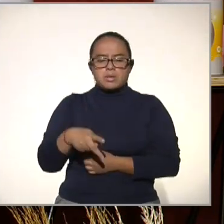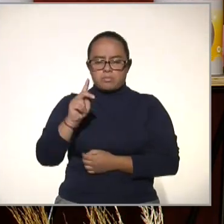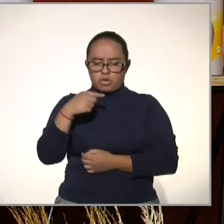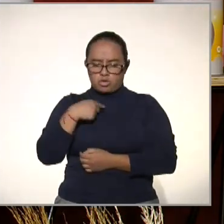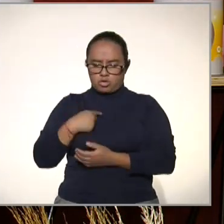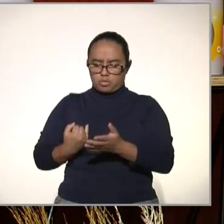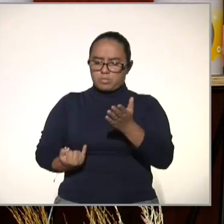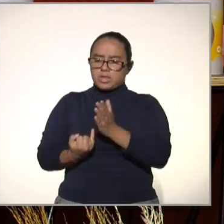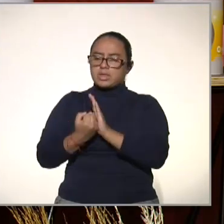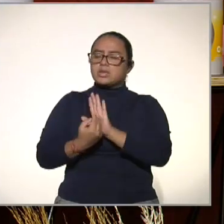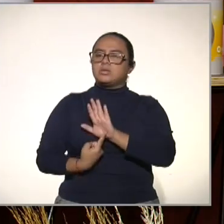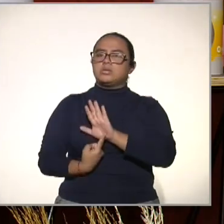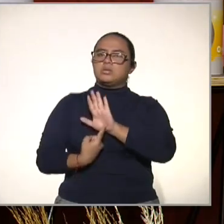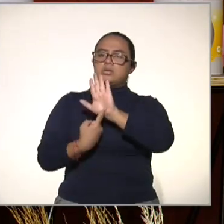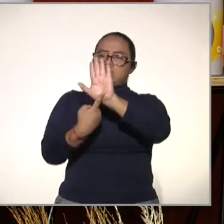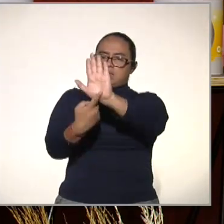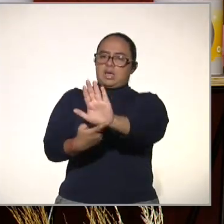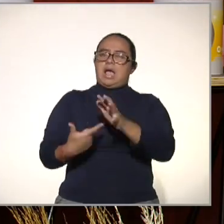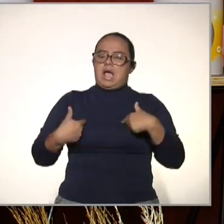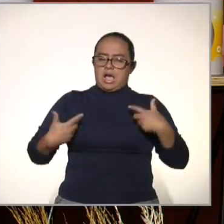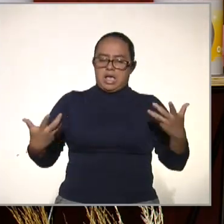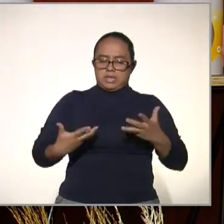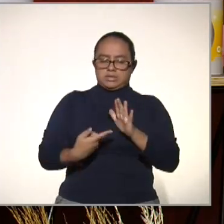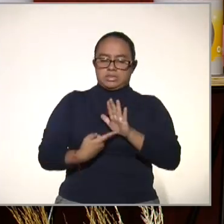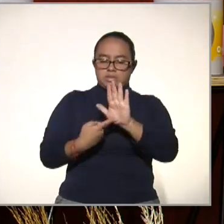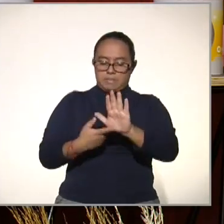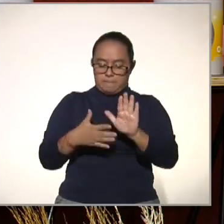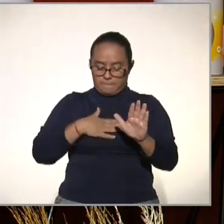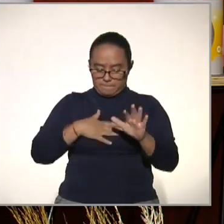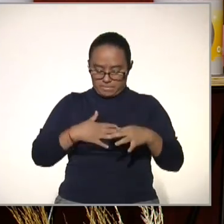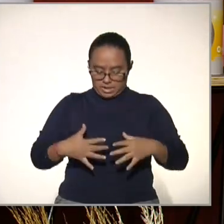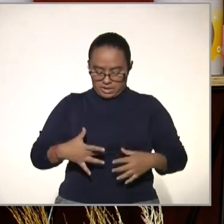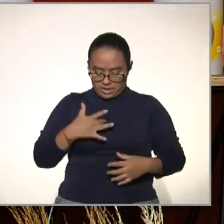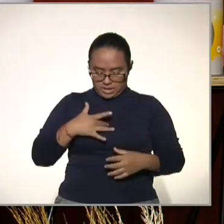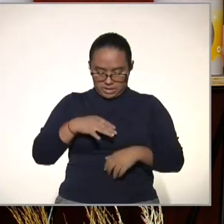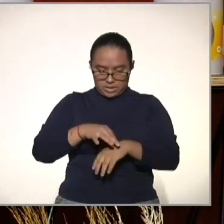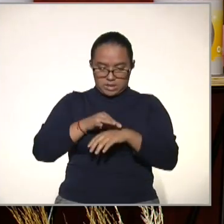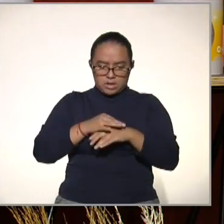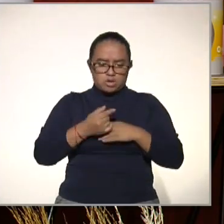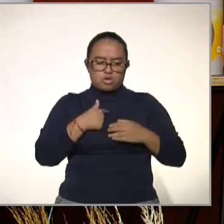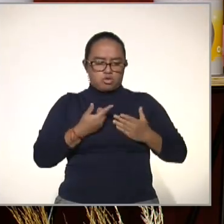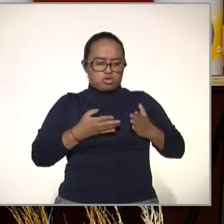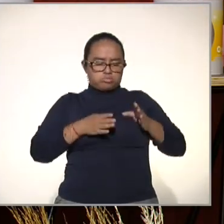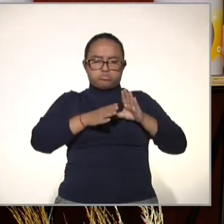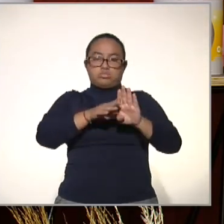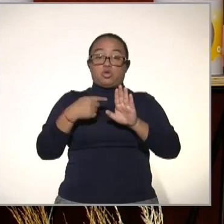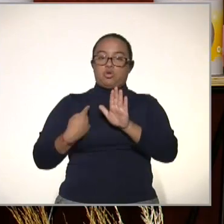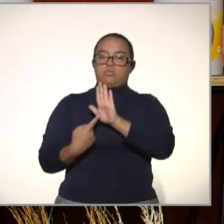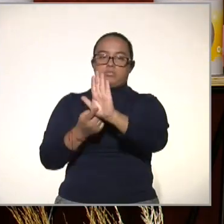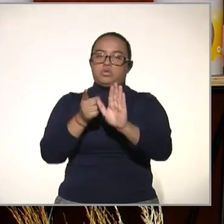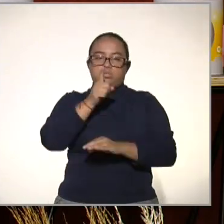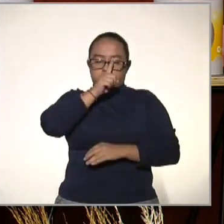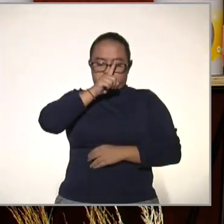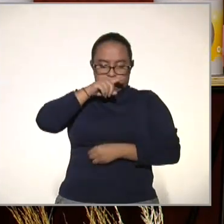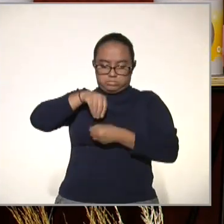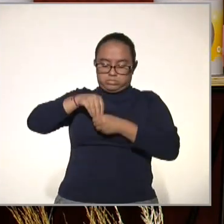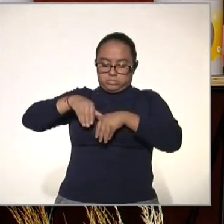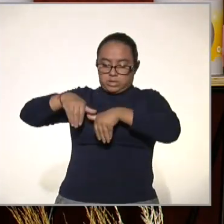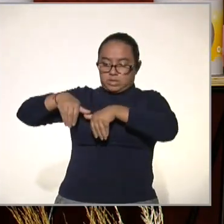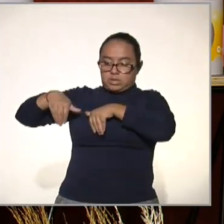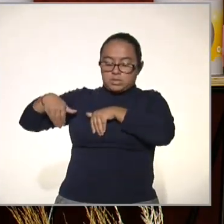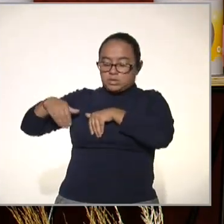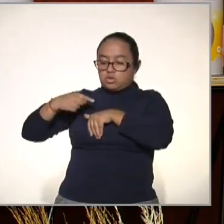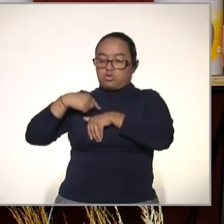decido expresarme de tal o cual manera, vivirme dentro del closet, dentro de la sociedad, dentro de lo que la norma me